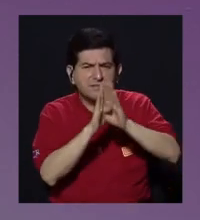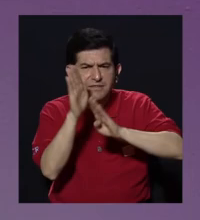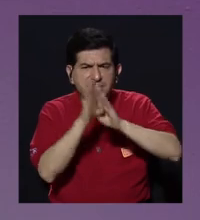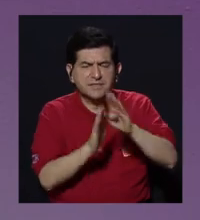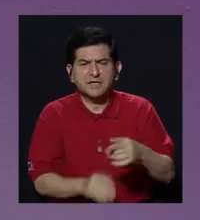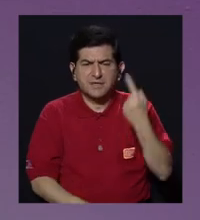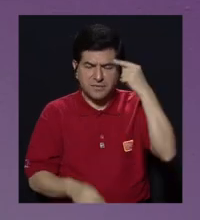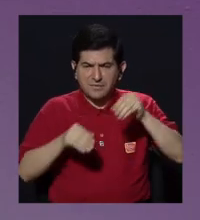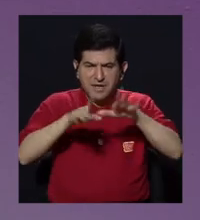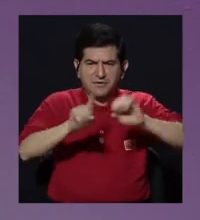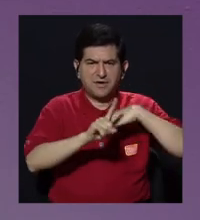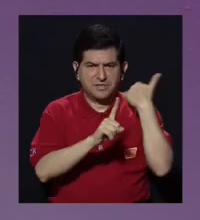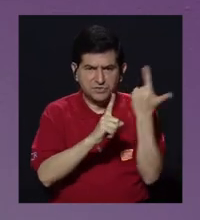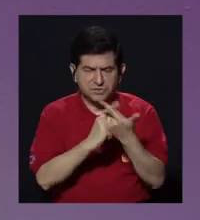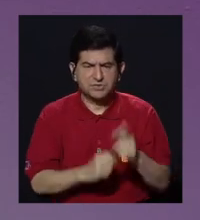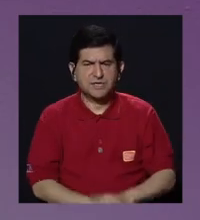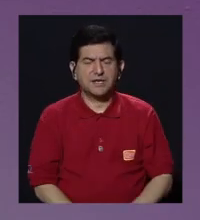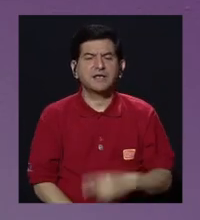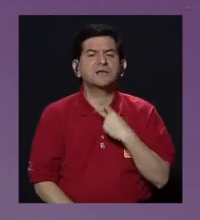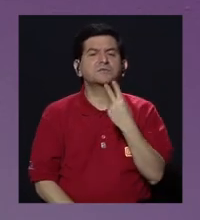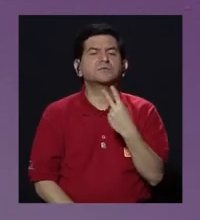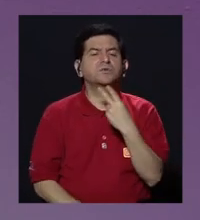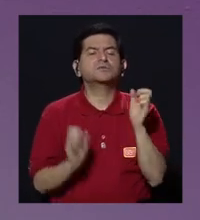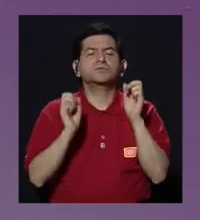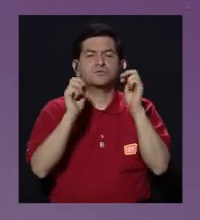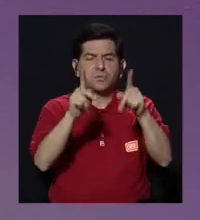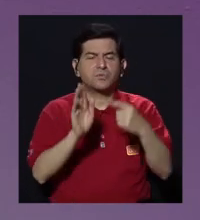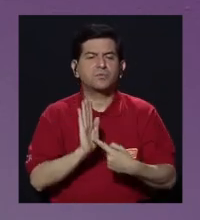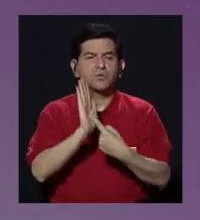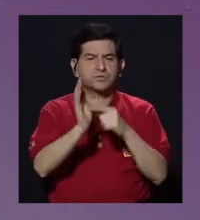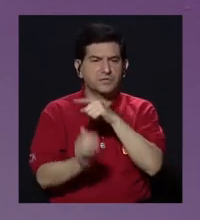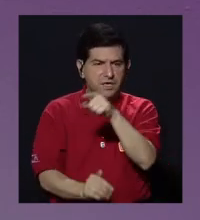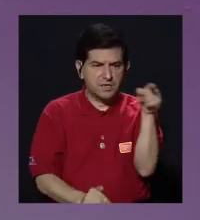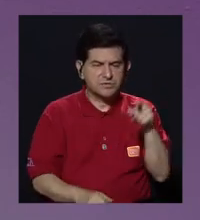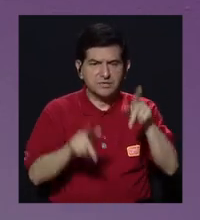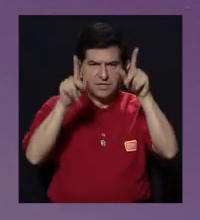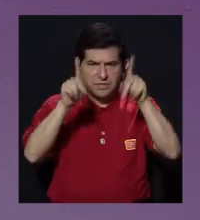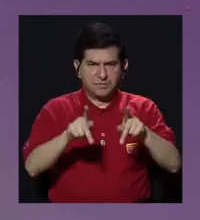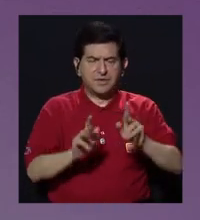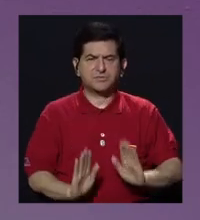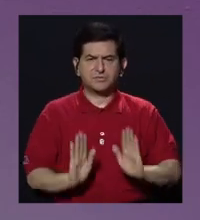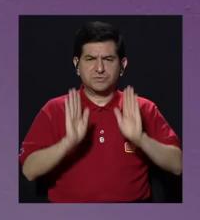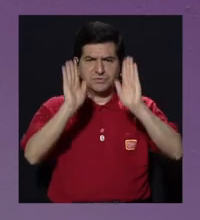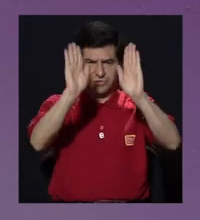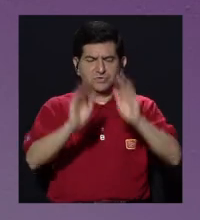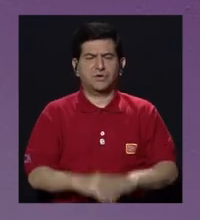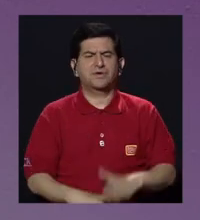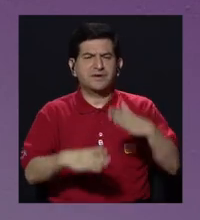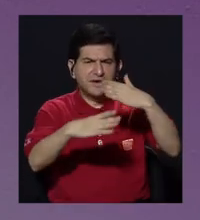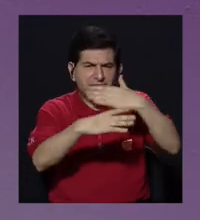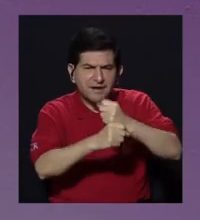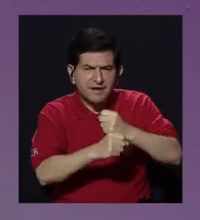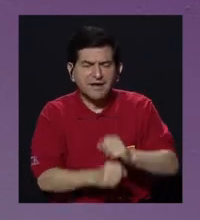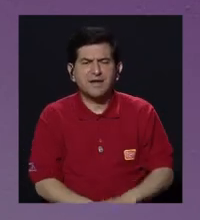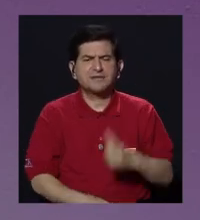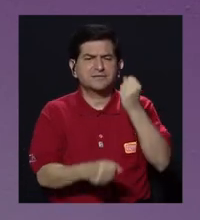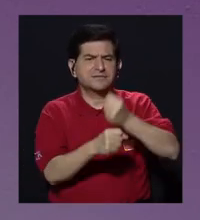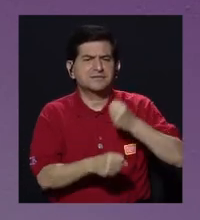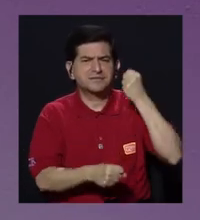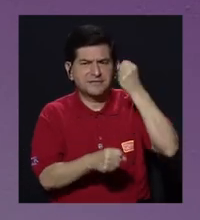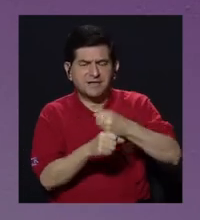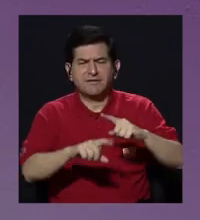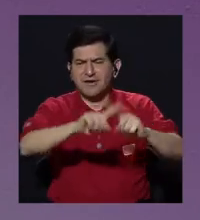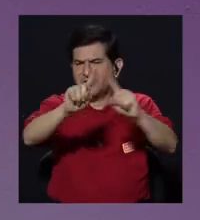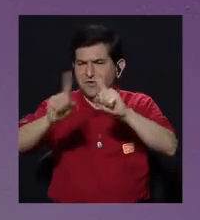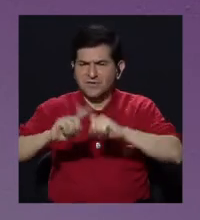desarrollando también para nuestras redes sociales. Se llama Voces, es la posibilidad de mostrarle a usted a una persona extraordinaria que realiza una